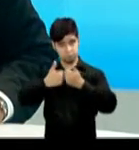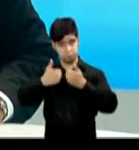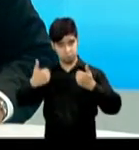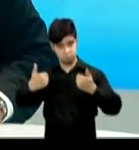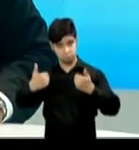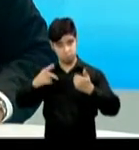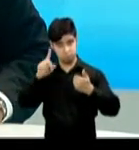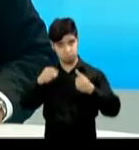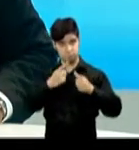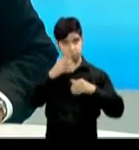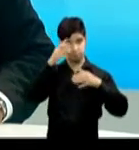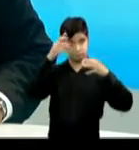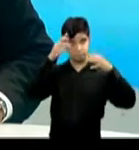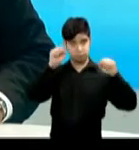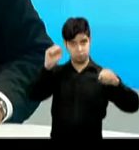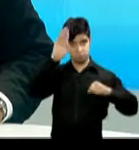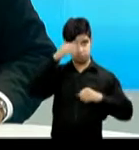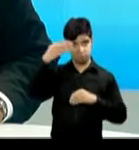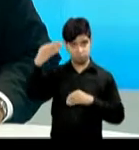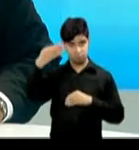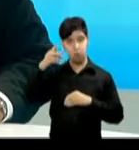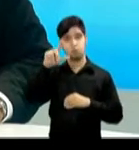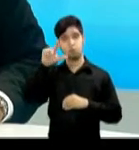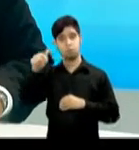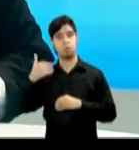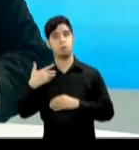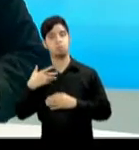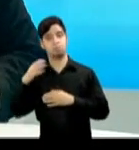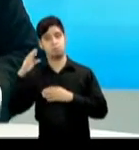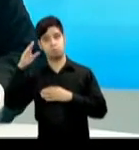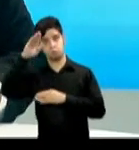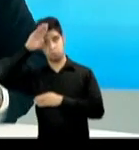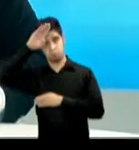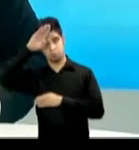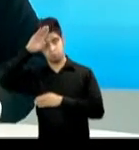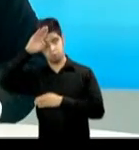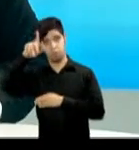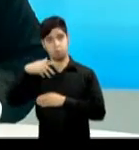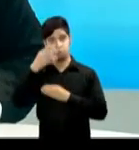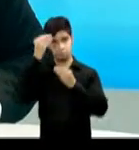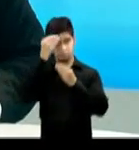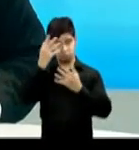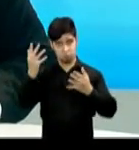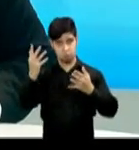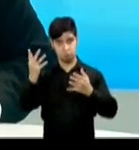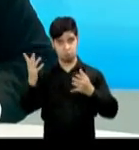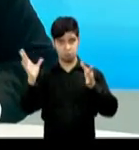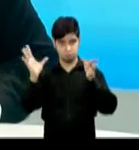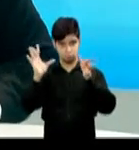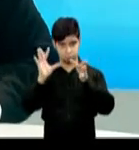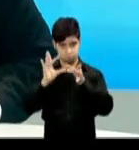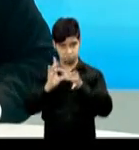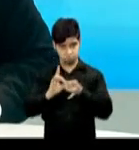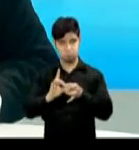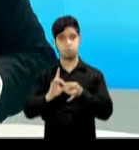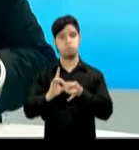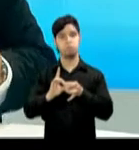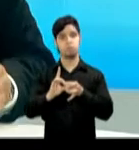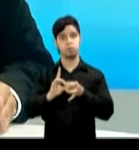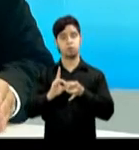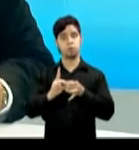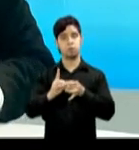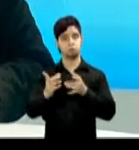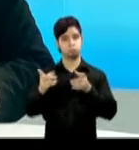presidentes estadounidenses Barack Obama, así como el cubano Raúl Castro, anunciaron ayer el restablecimiento de las relaciones diplomáticas